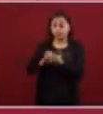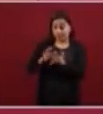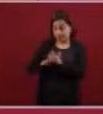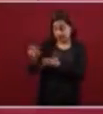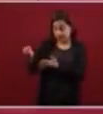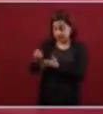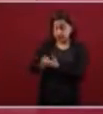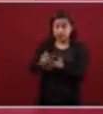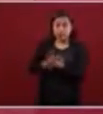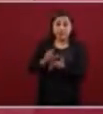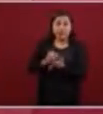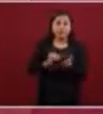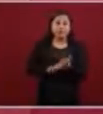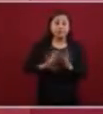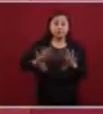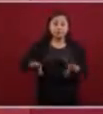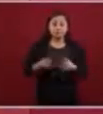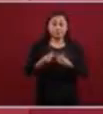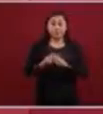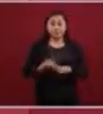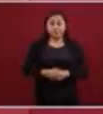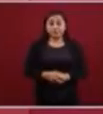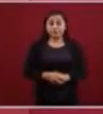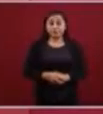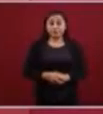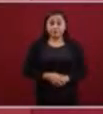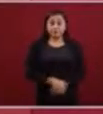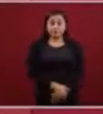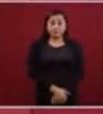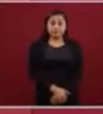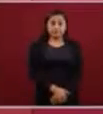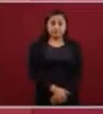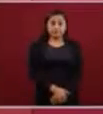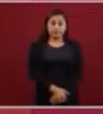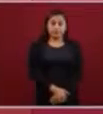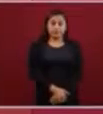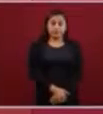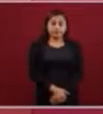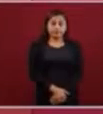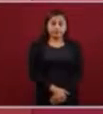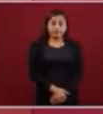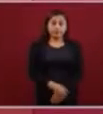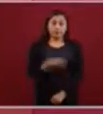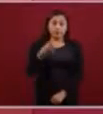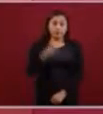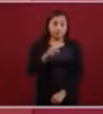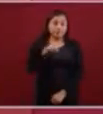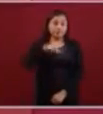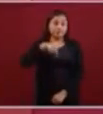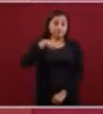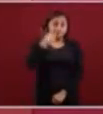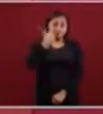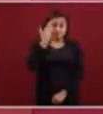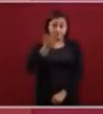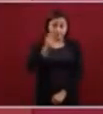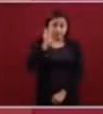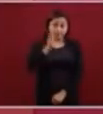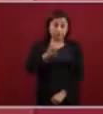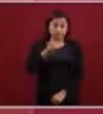pero queremos que sea exhaustivo,